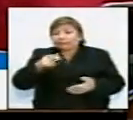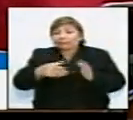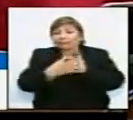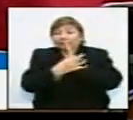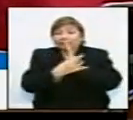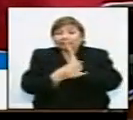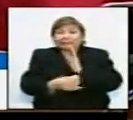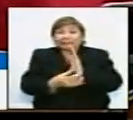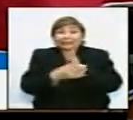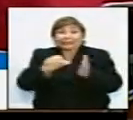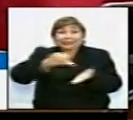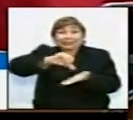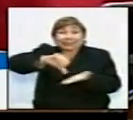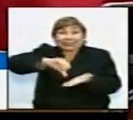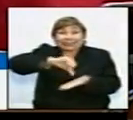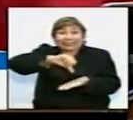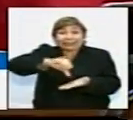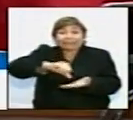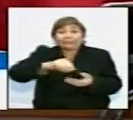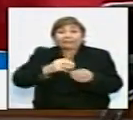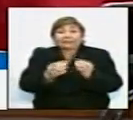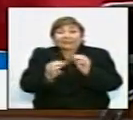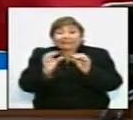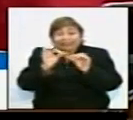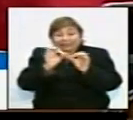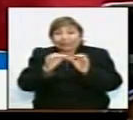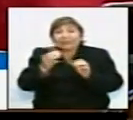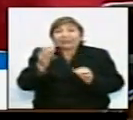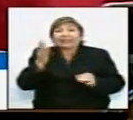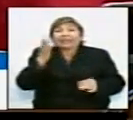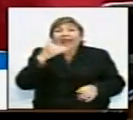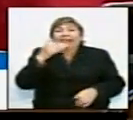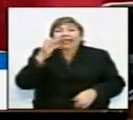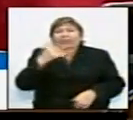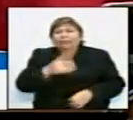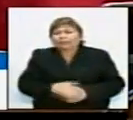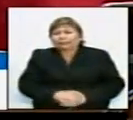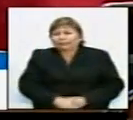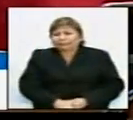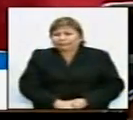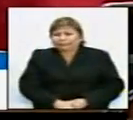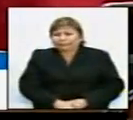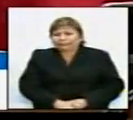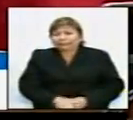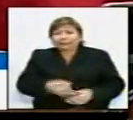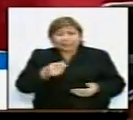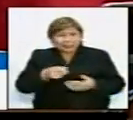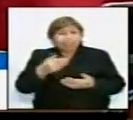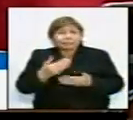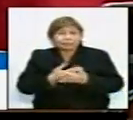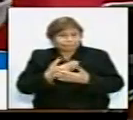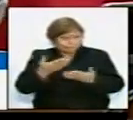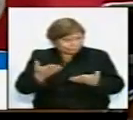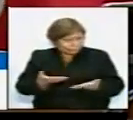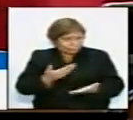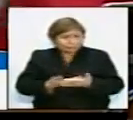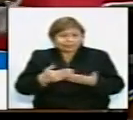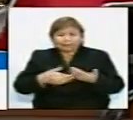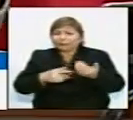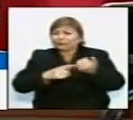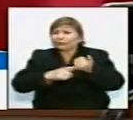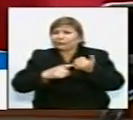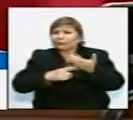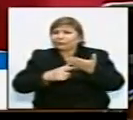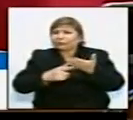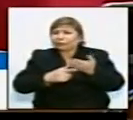aceite que es hecho de semillas de ají. Eso implica innovación, eso implica